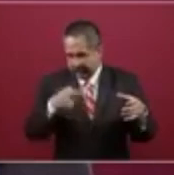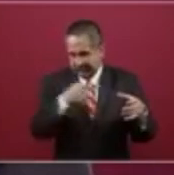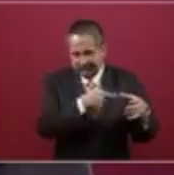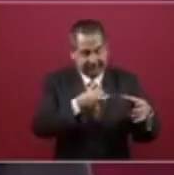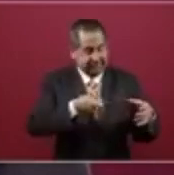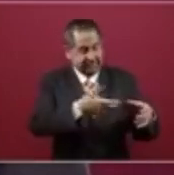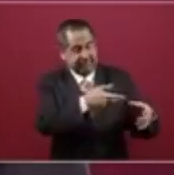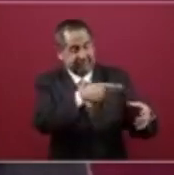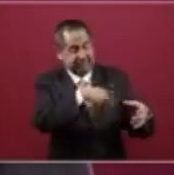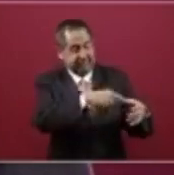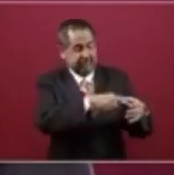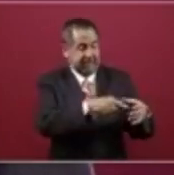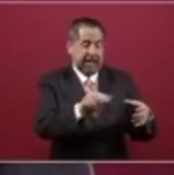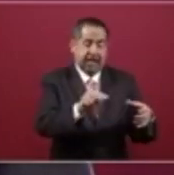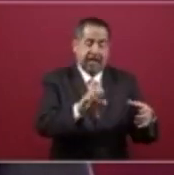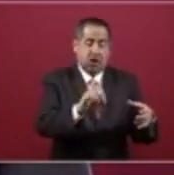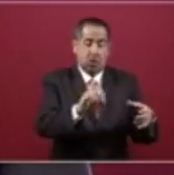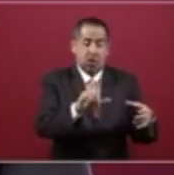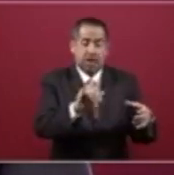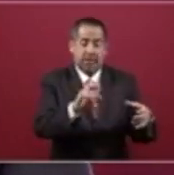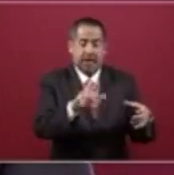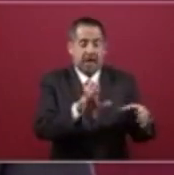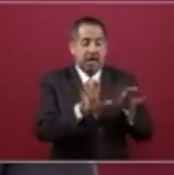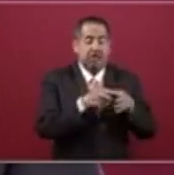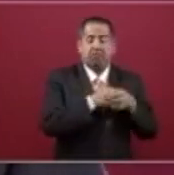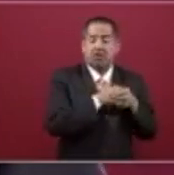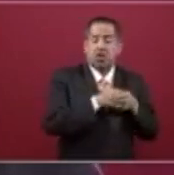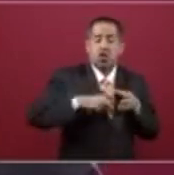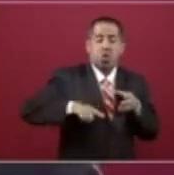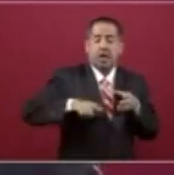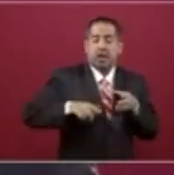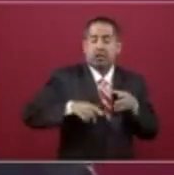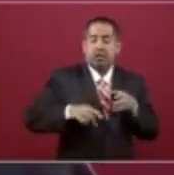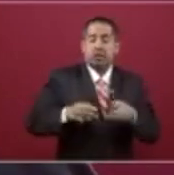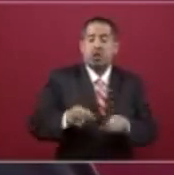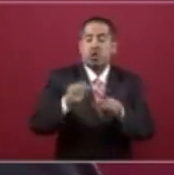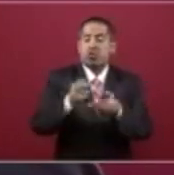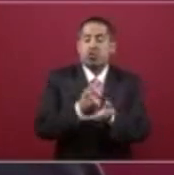llamada neoliberalismo, todo eso